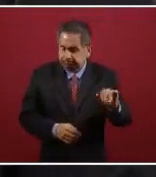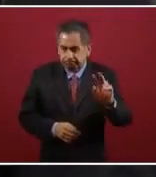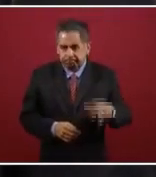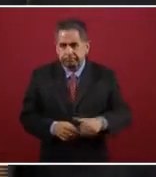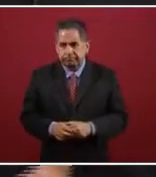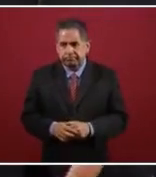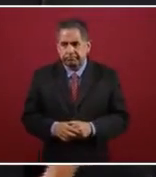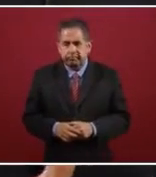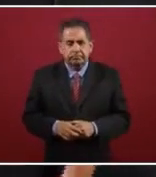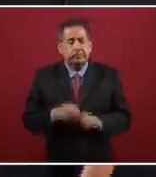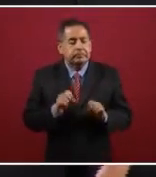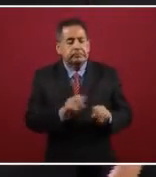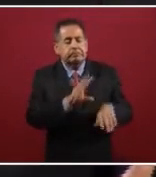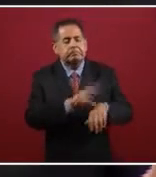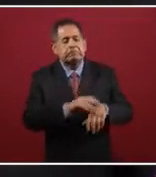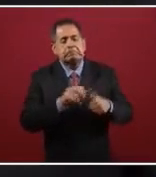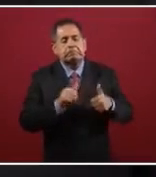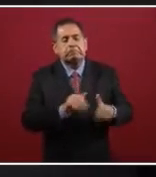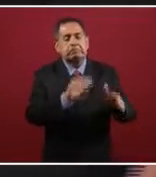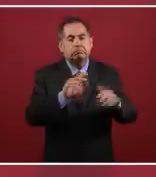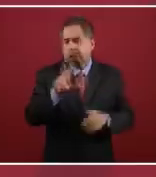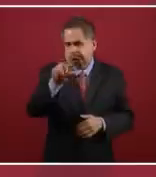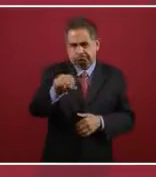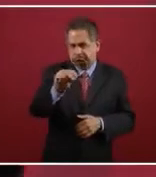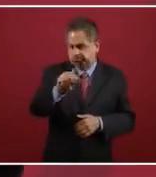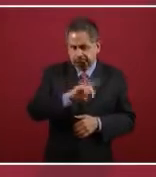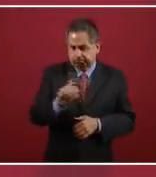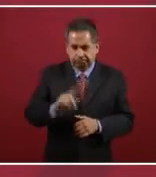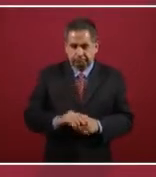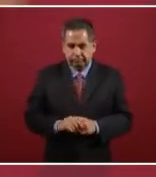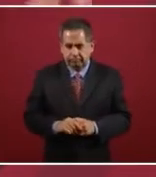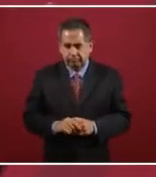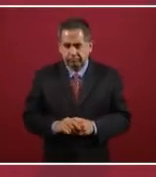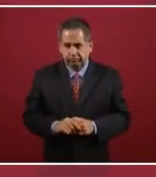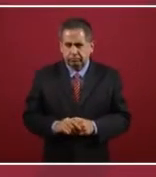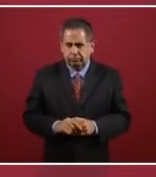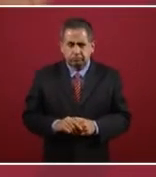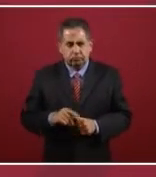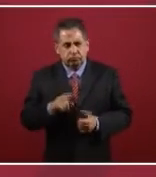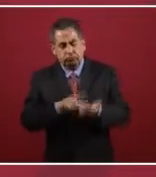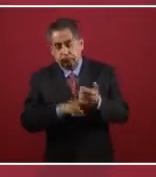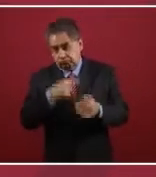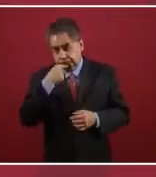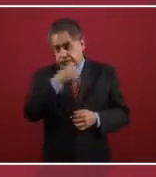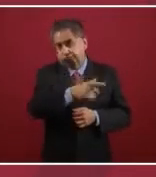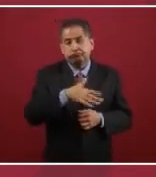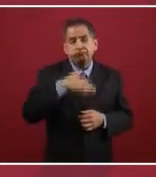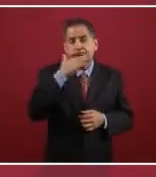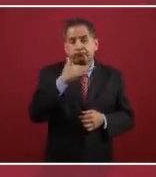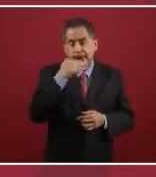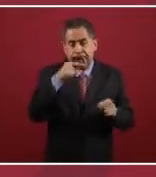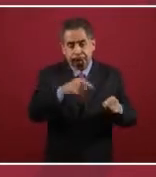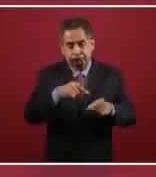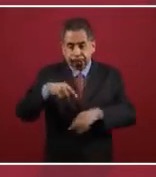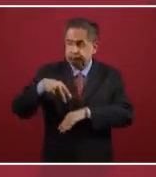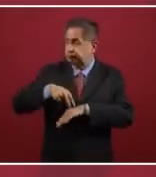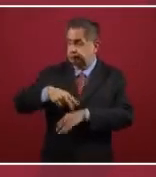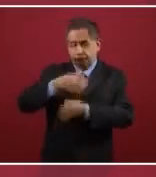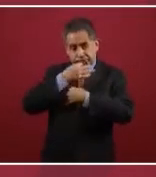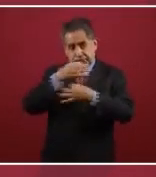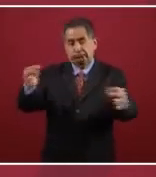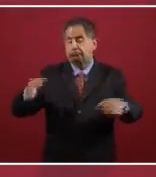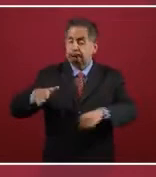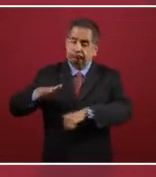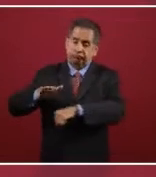no se va a permitir este que les digo a los corruptos desde aquí